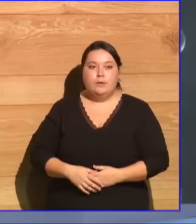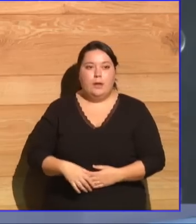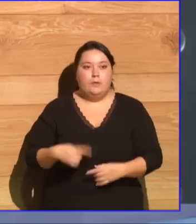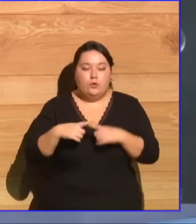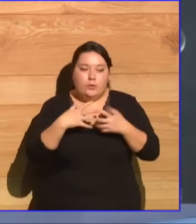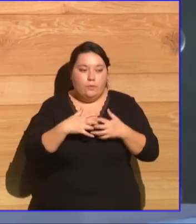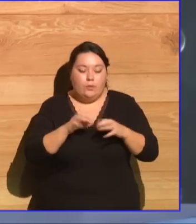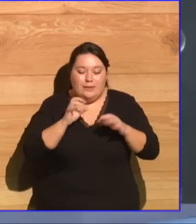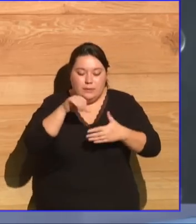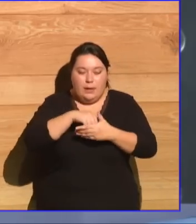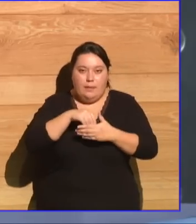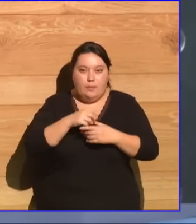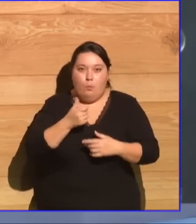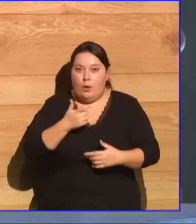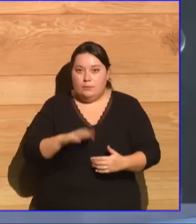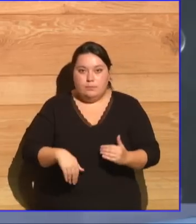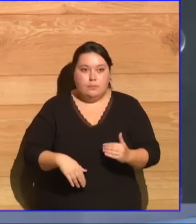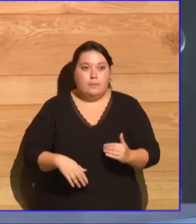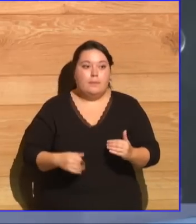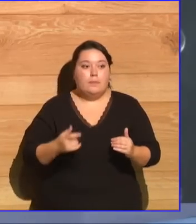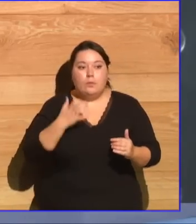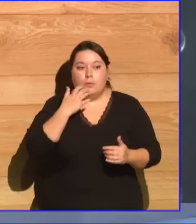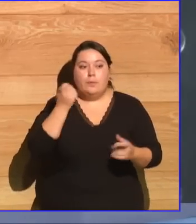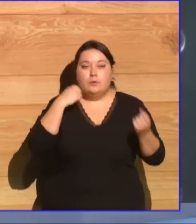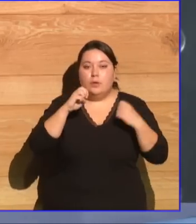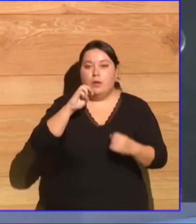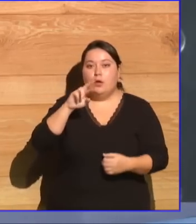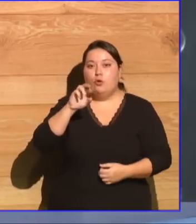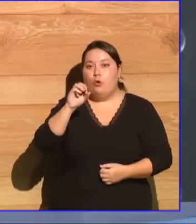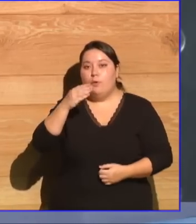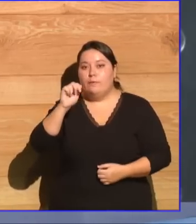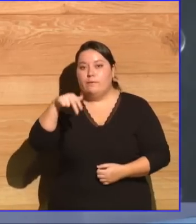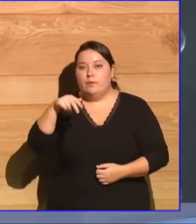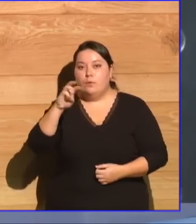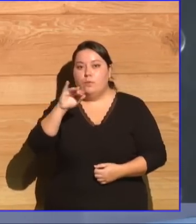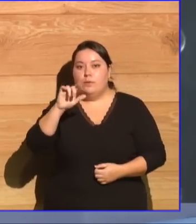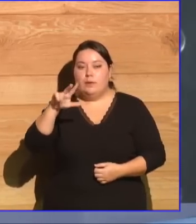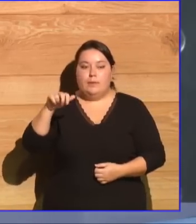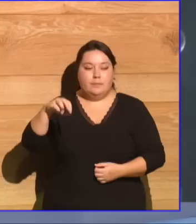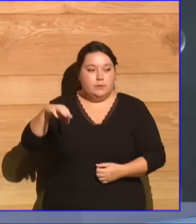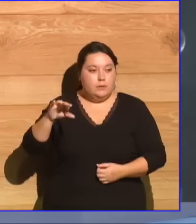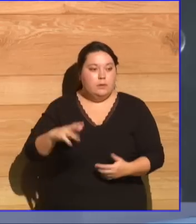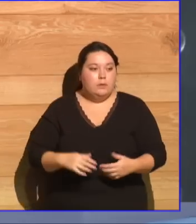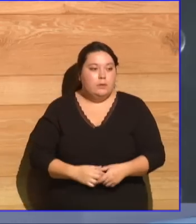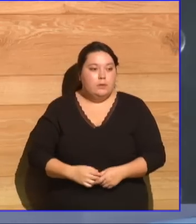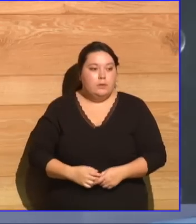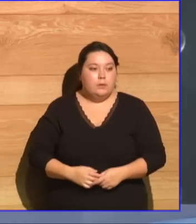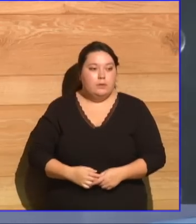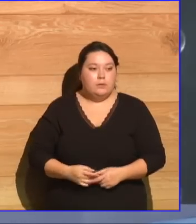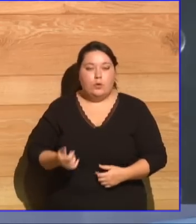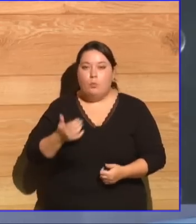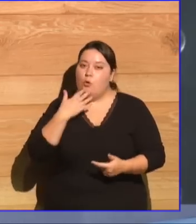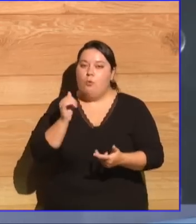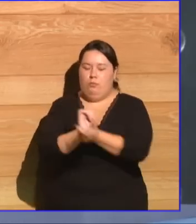verdad, internamente. Empezando por el personaje de Robin Williams, que además está aherrojado, está como con